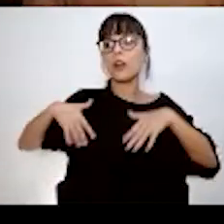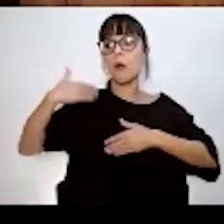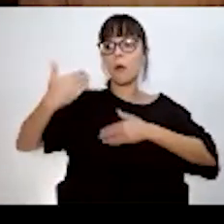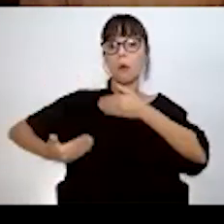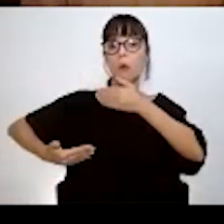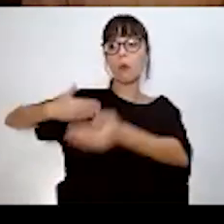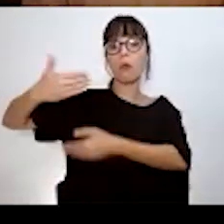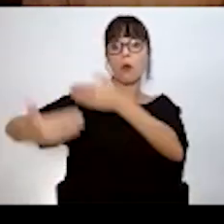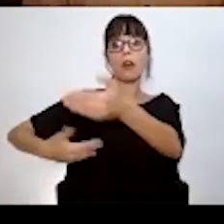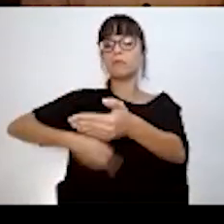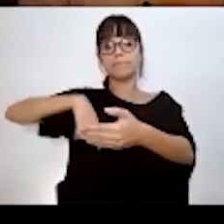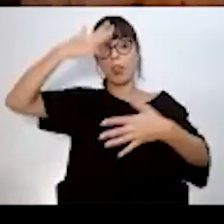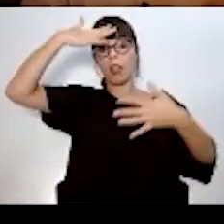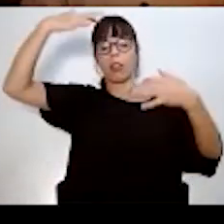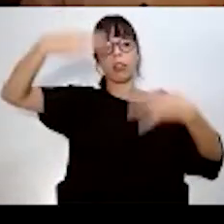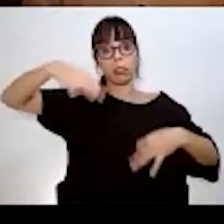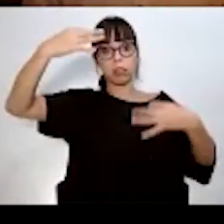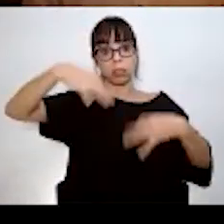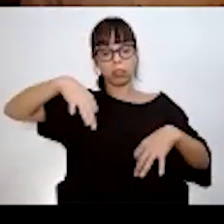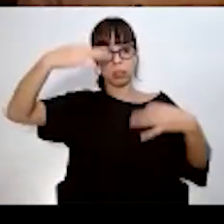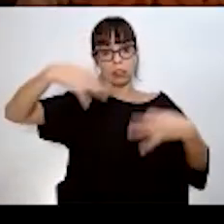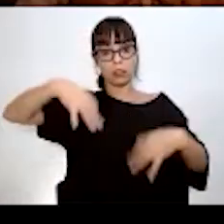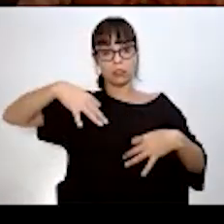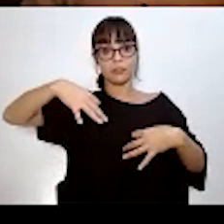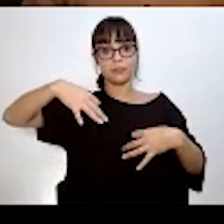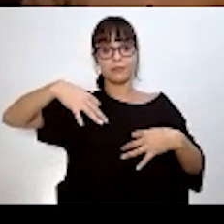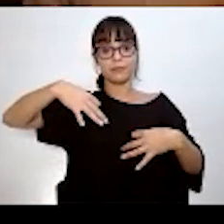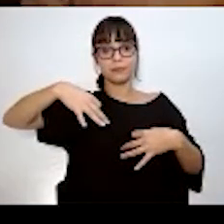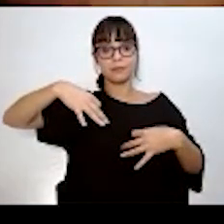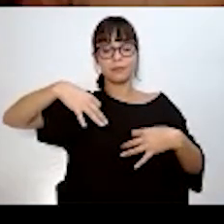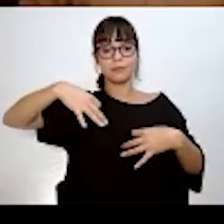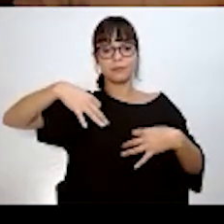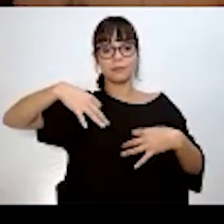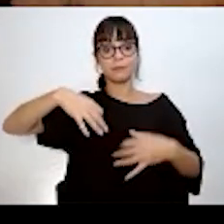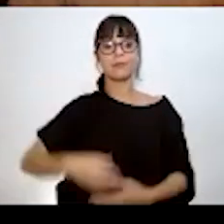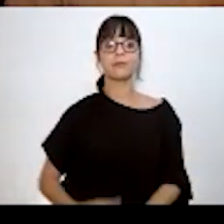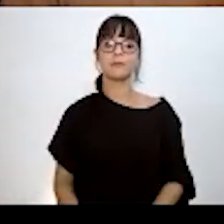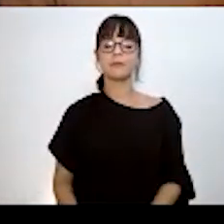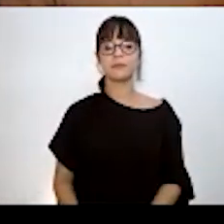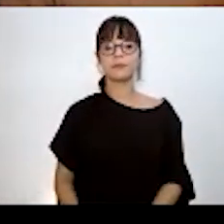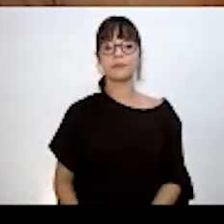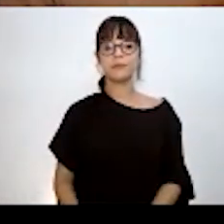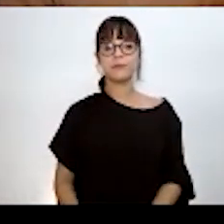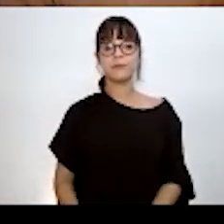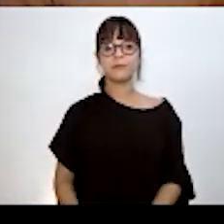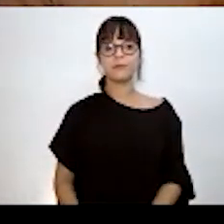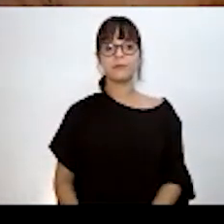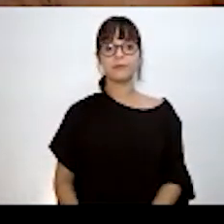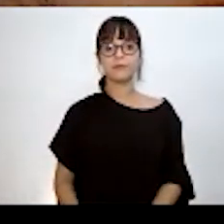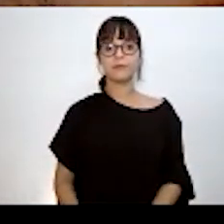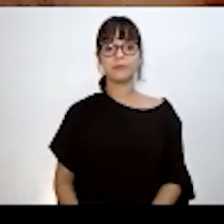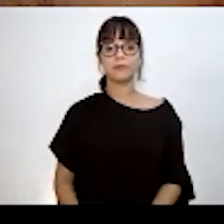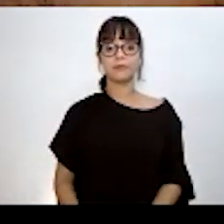pasado completamente desapercibido para presentarnos, o para presentar nosotros al conjunto de la sociedad,